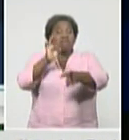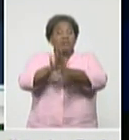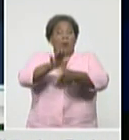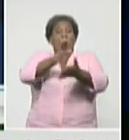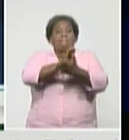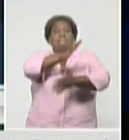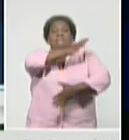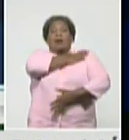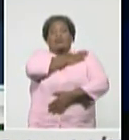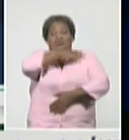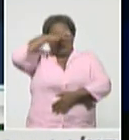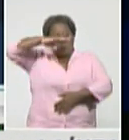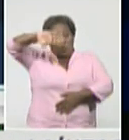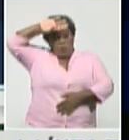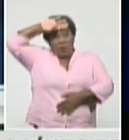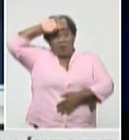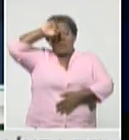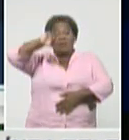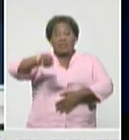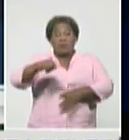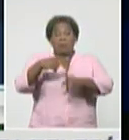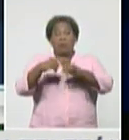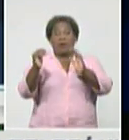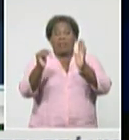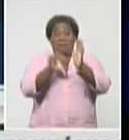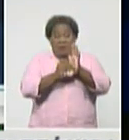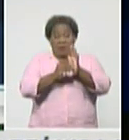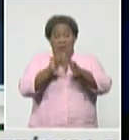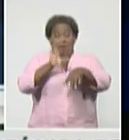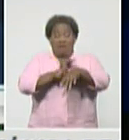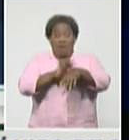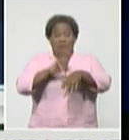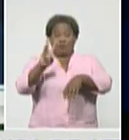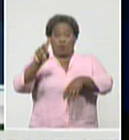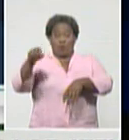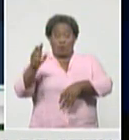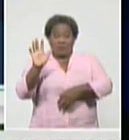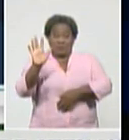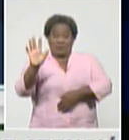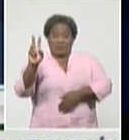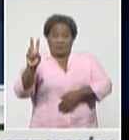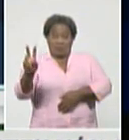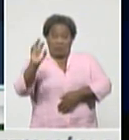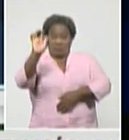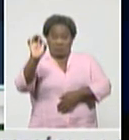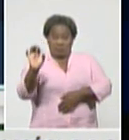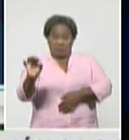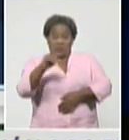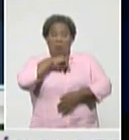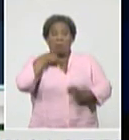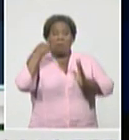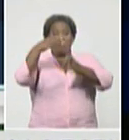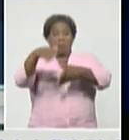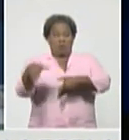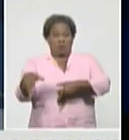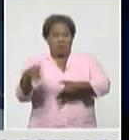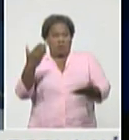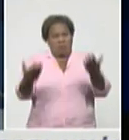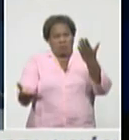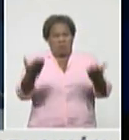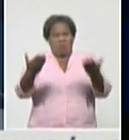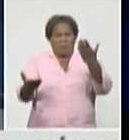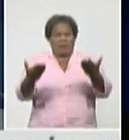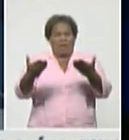Cuba. Eso da una letalidad de un 3,52%, que contra la letalidad que tiene la región de las